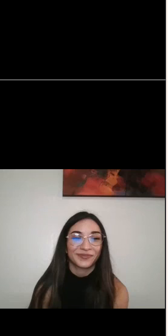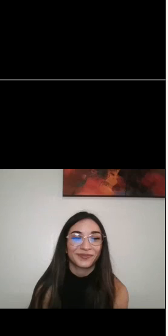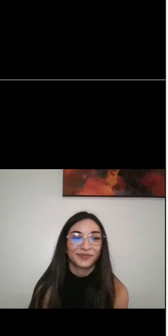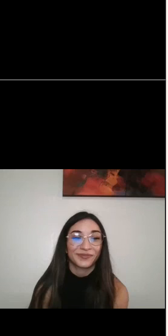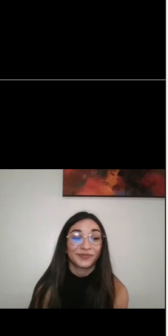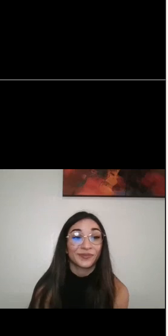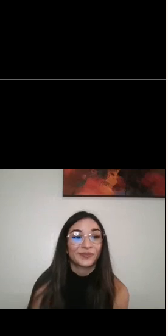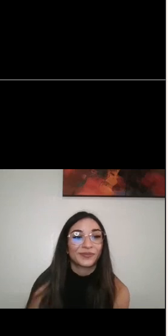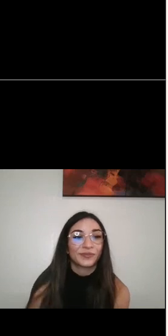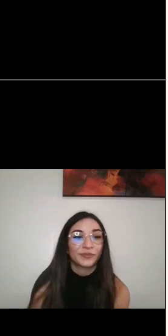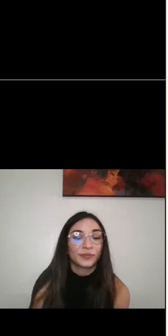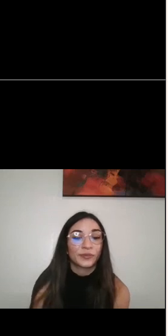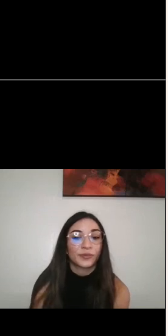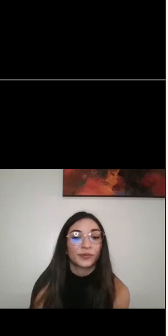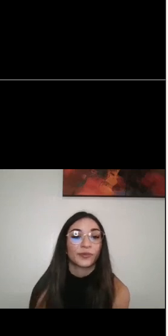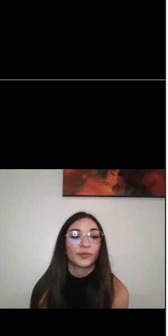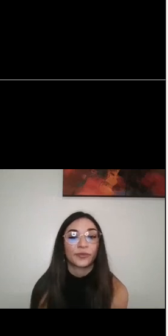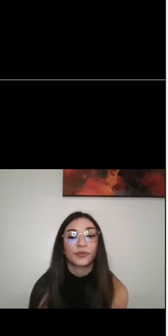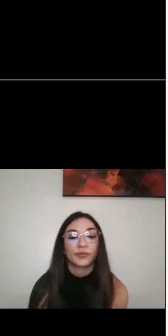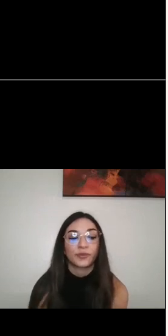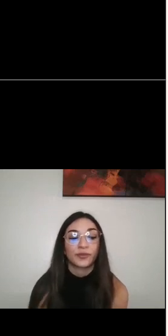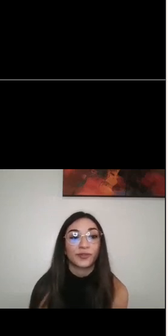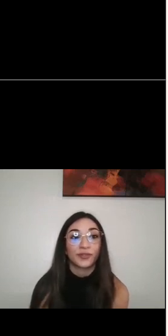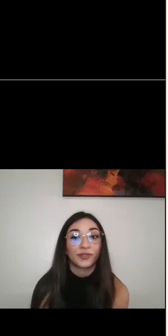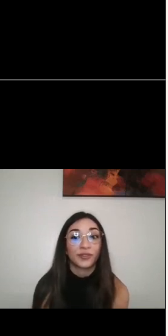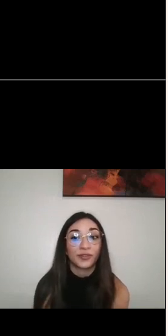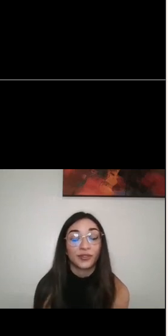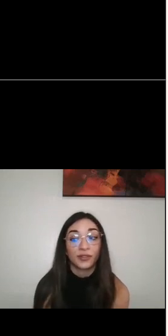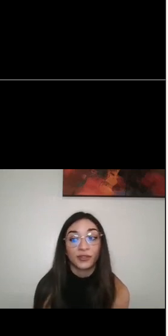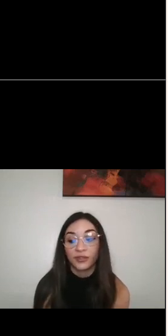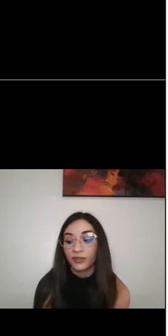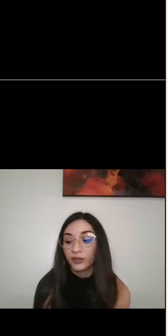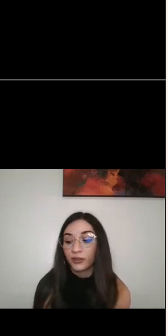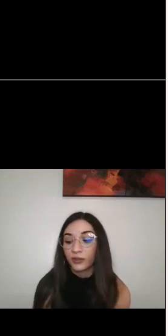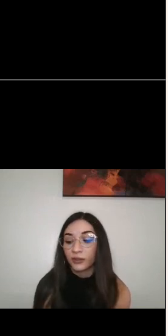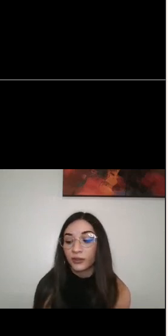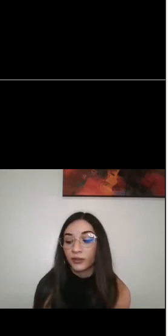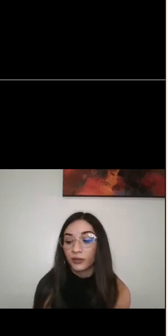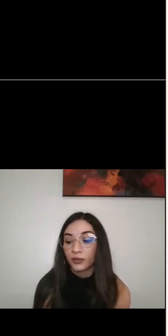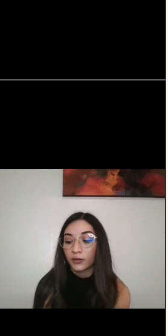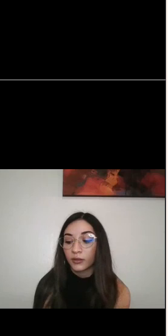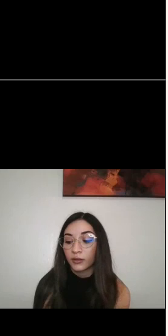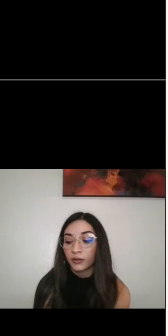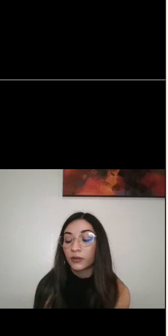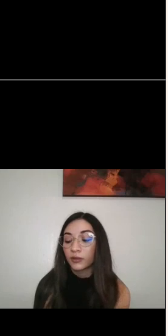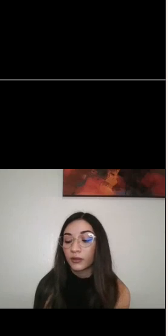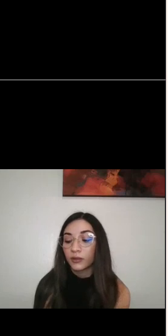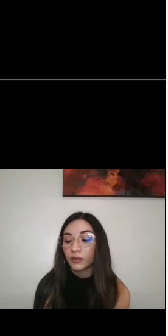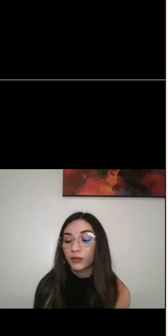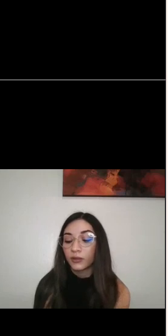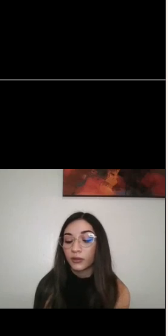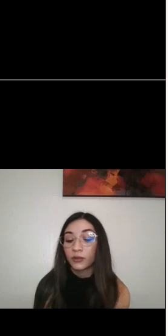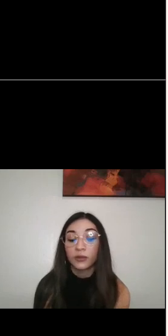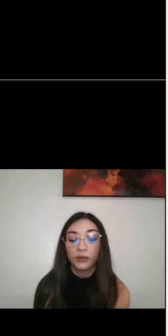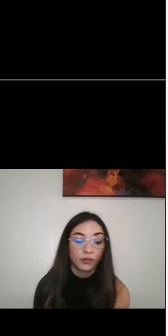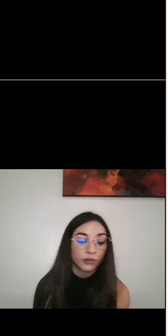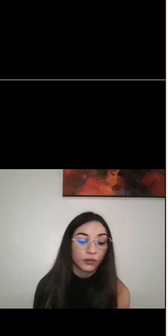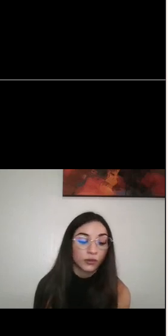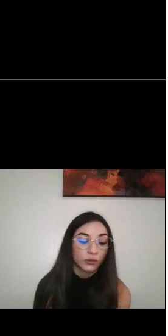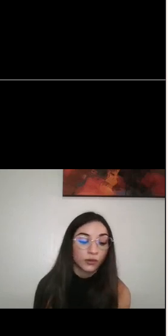entra una consultita de doña Laura. Dice que si a un niño se le realizó examen auditivo a los 2 años, podría